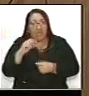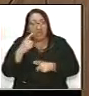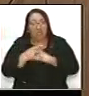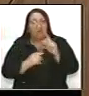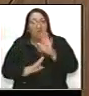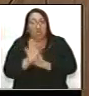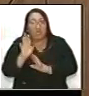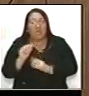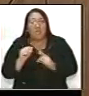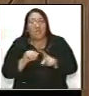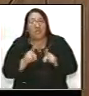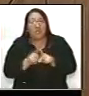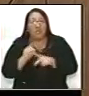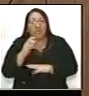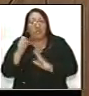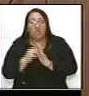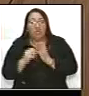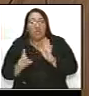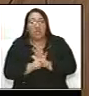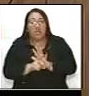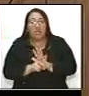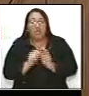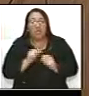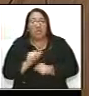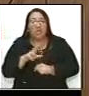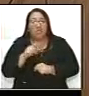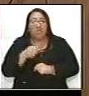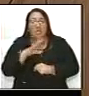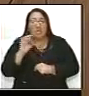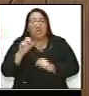Progreso, así como el proyecto de ley número